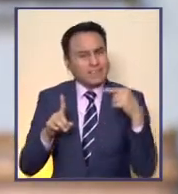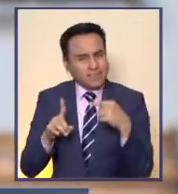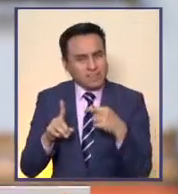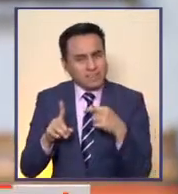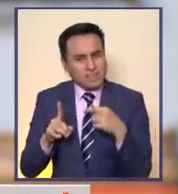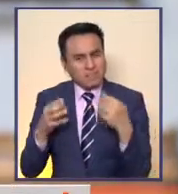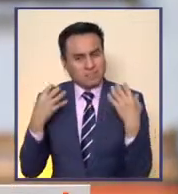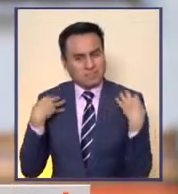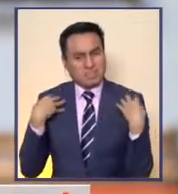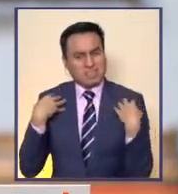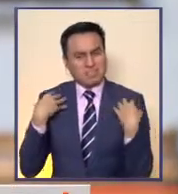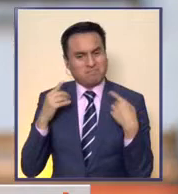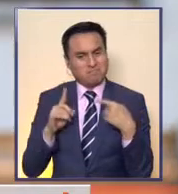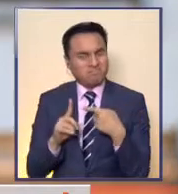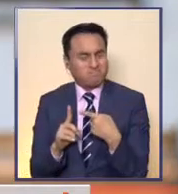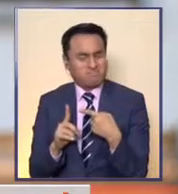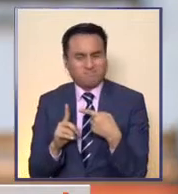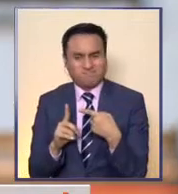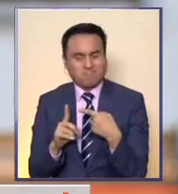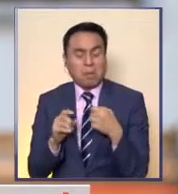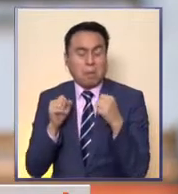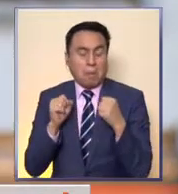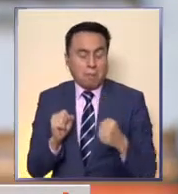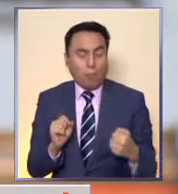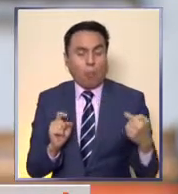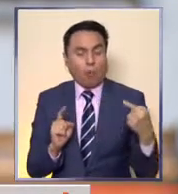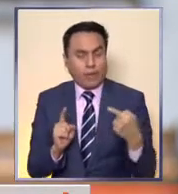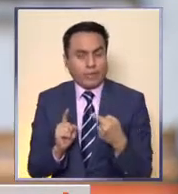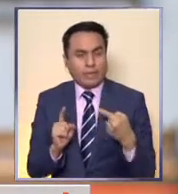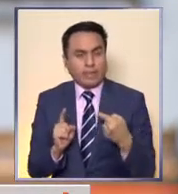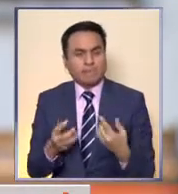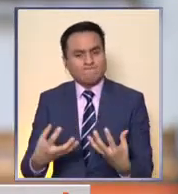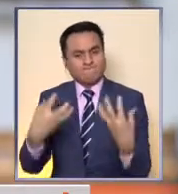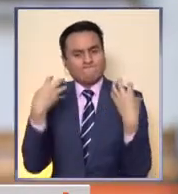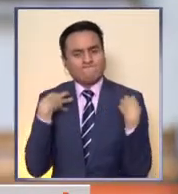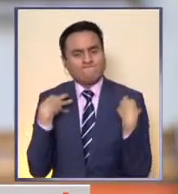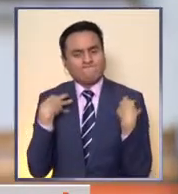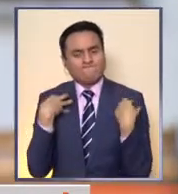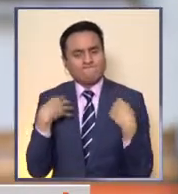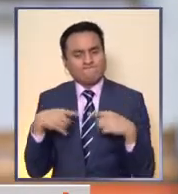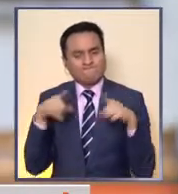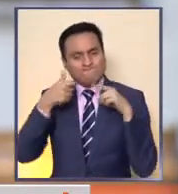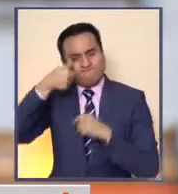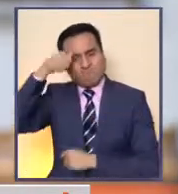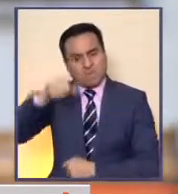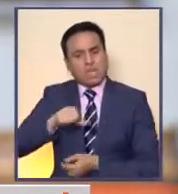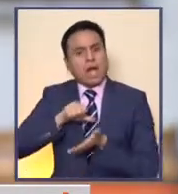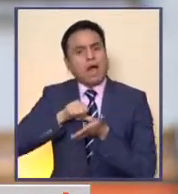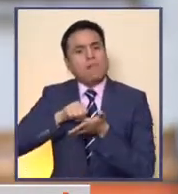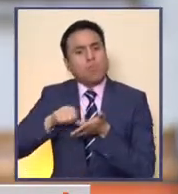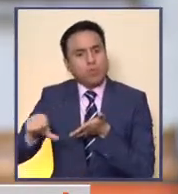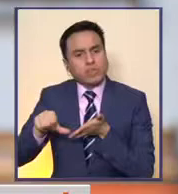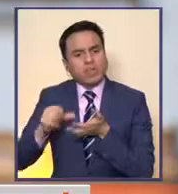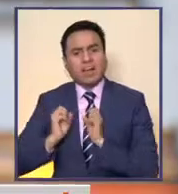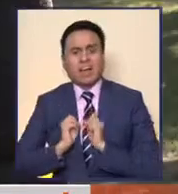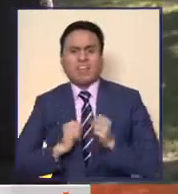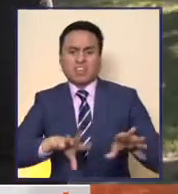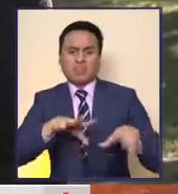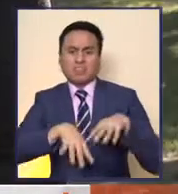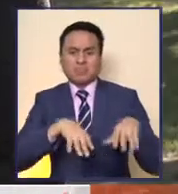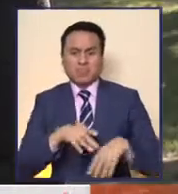ese tenedor o dueño de mascota puede ser objeto de responsabilidad por y penas y multa por abandono del